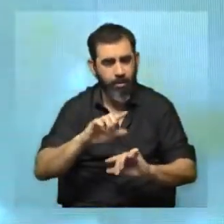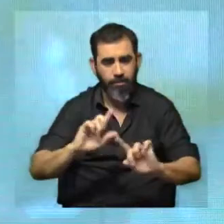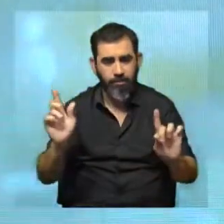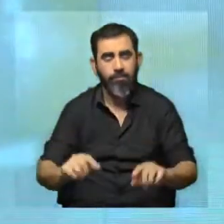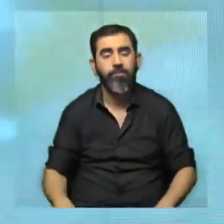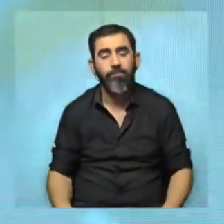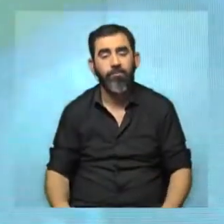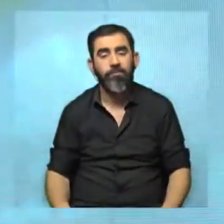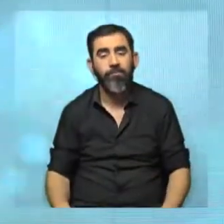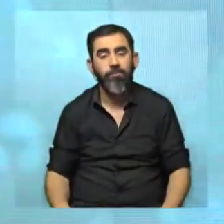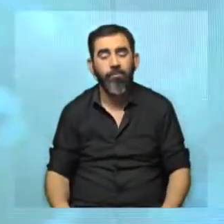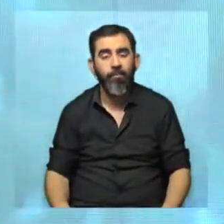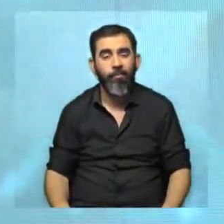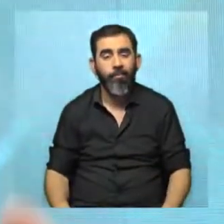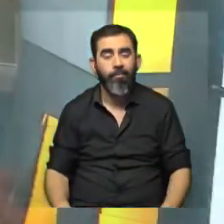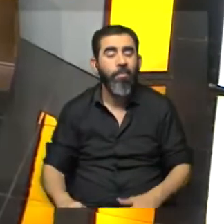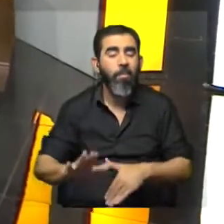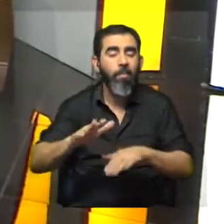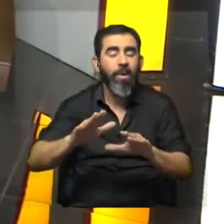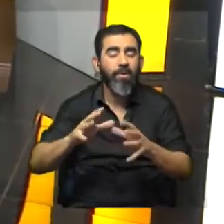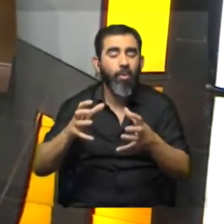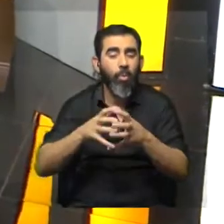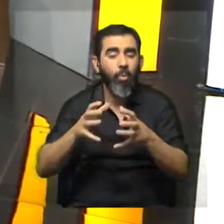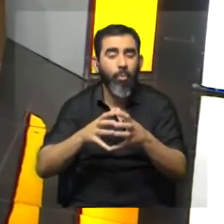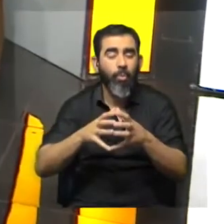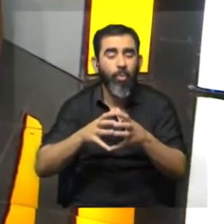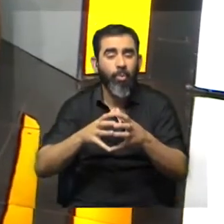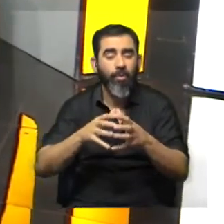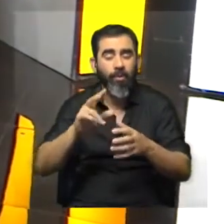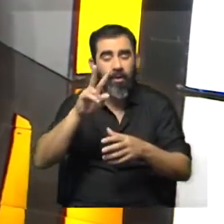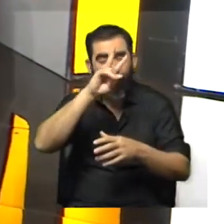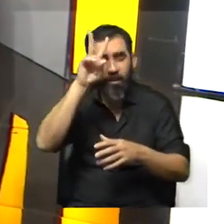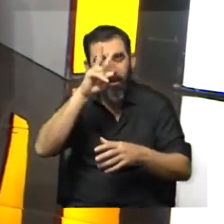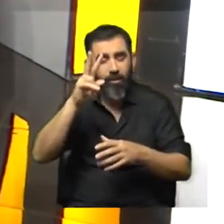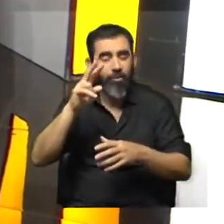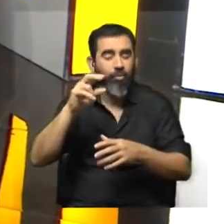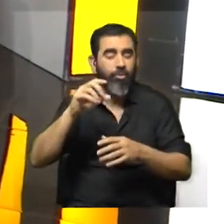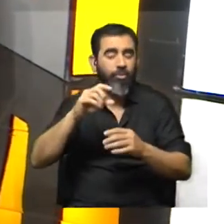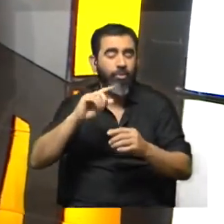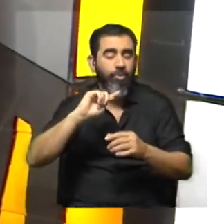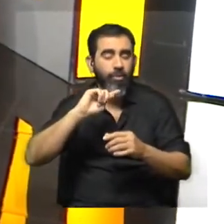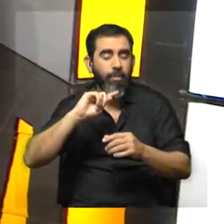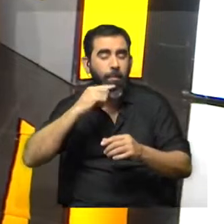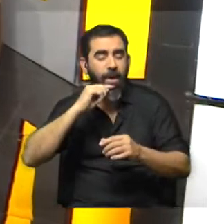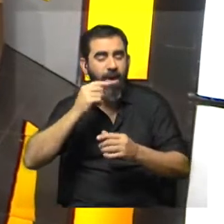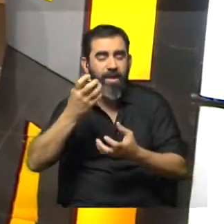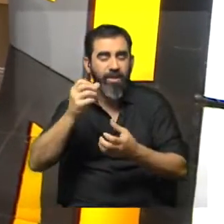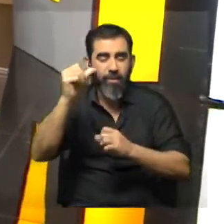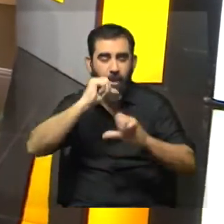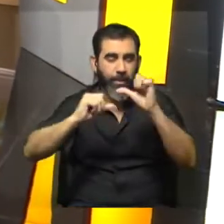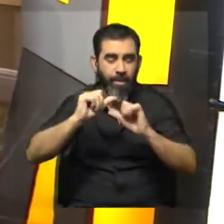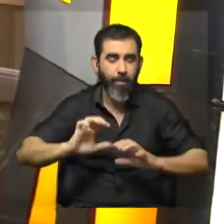O sea, lo más cercano es lo que quedaron de las comunidades andinas. Sí, que son bebidas hechas con maíz, que son como lo más clásico,